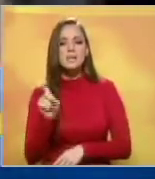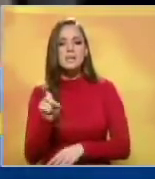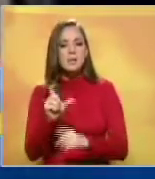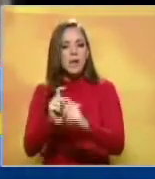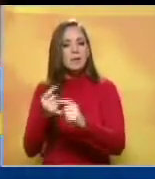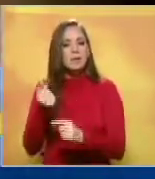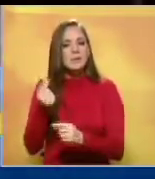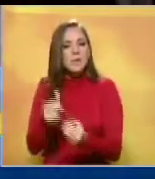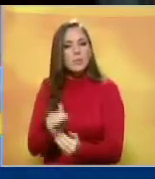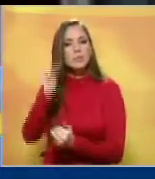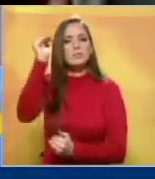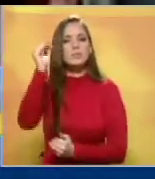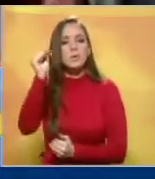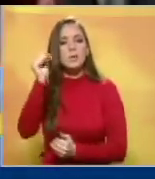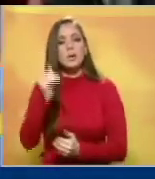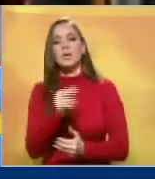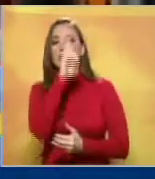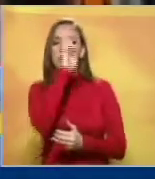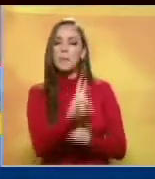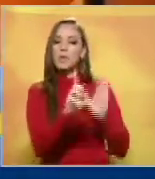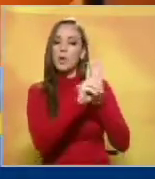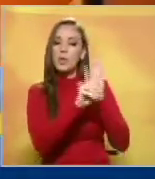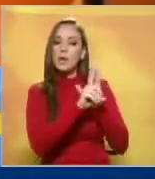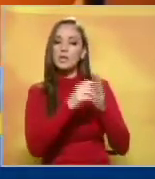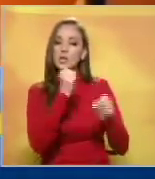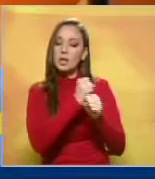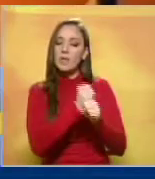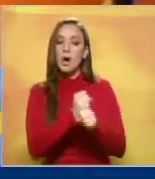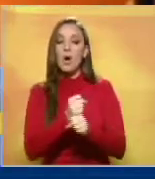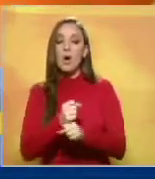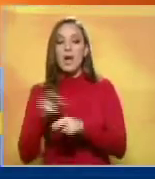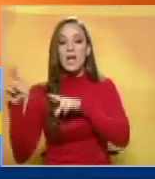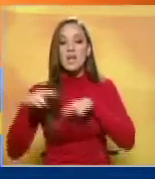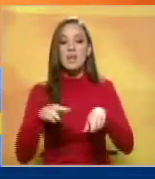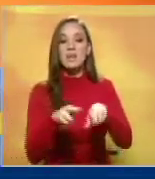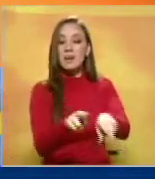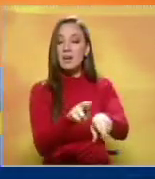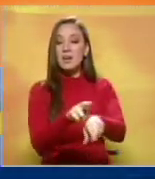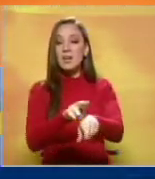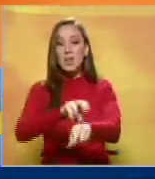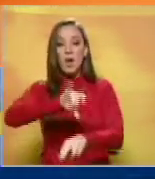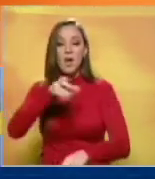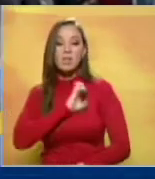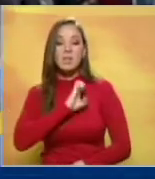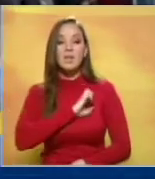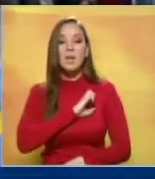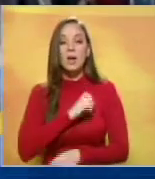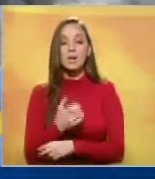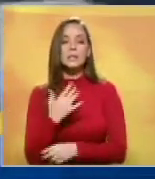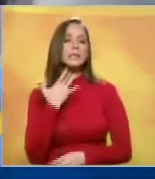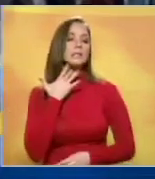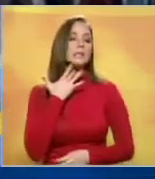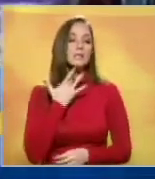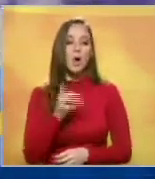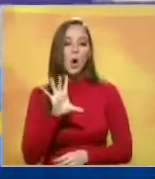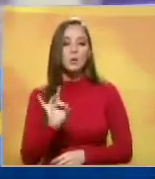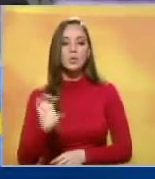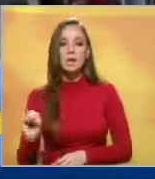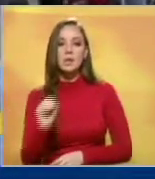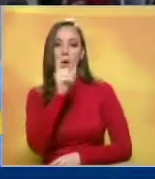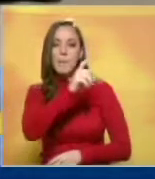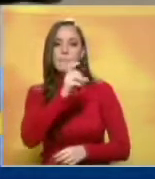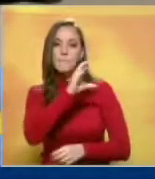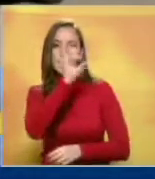reivindicaciones laborales en río de janeiro la huelga afecta 80% de la flota el gobierno puso a disposición